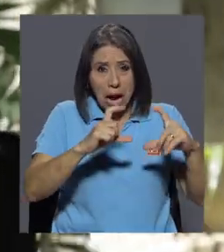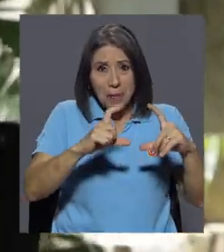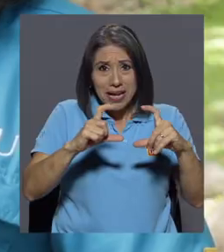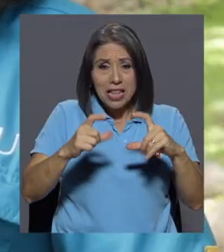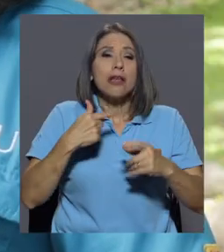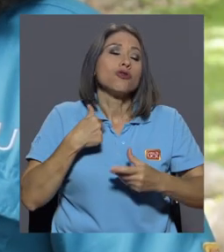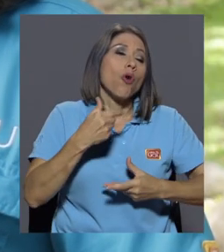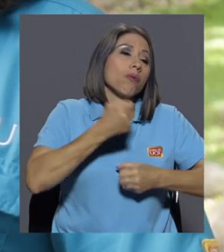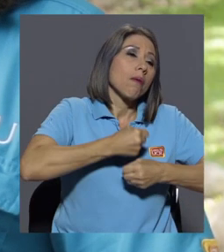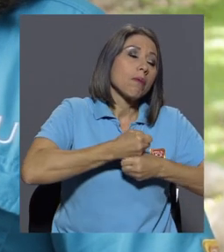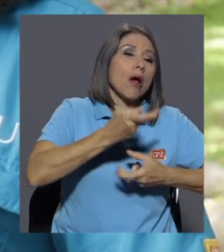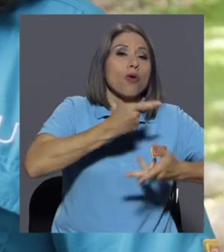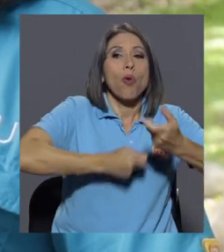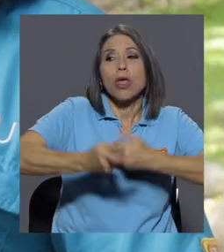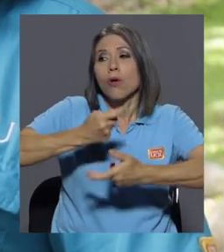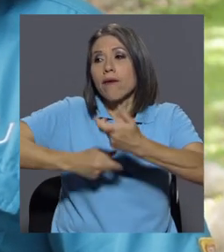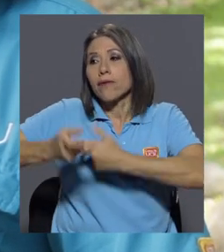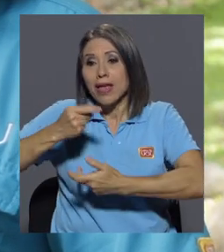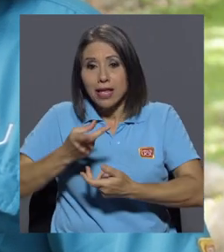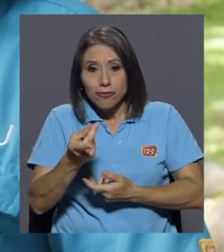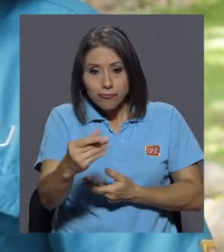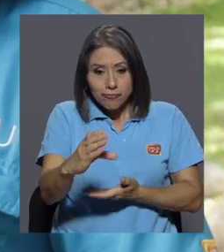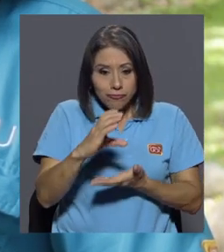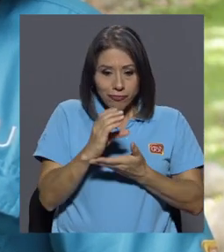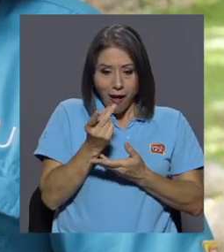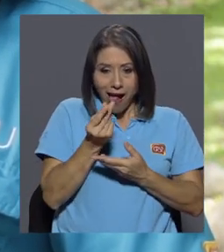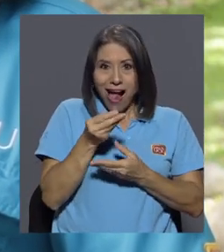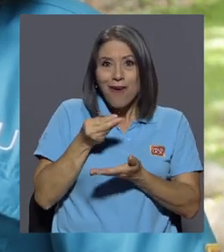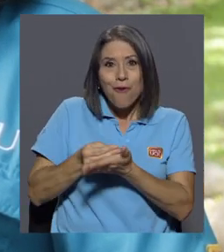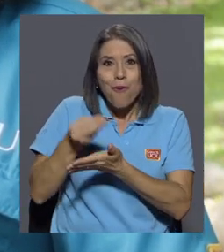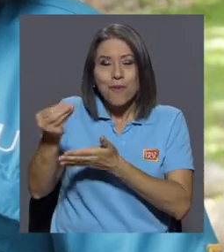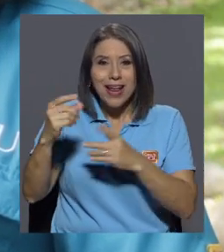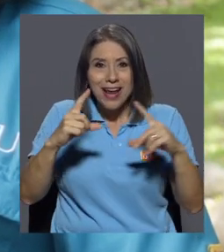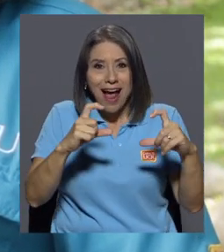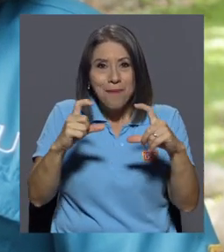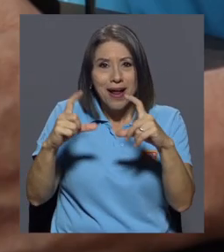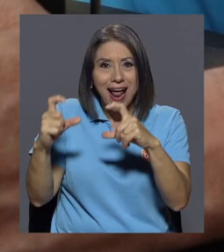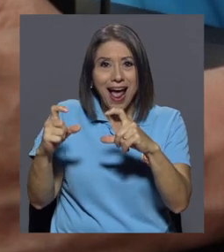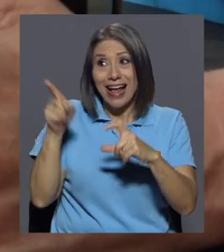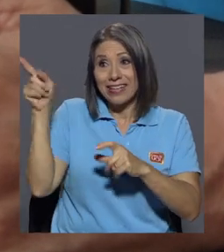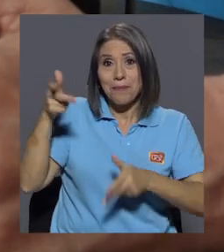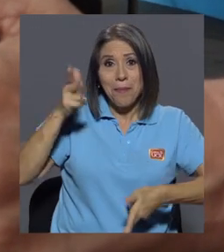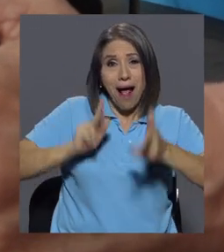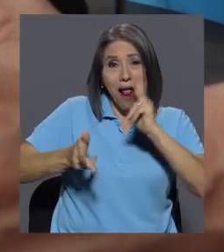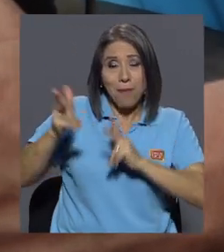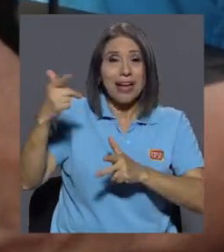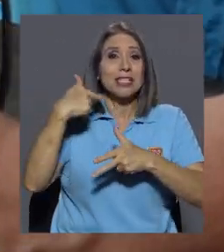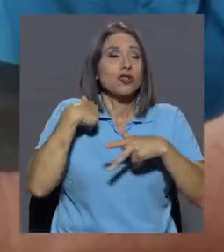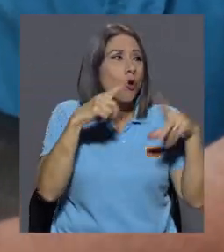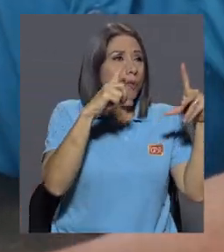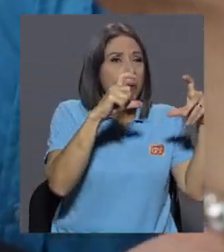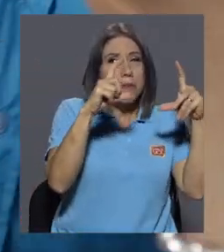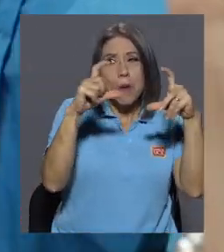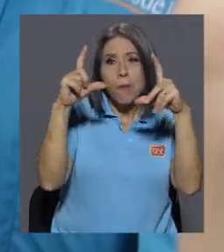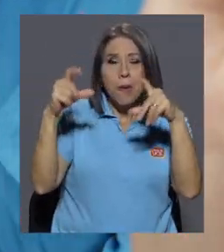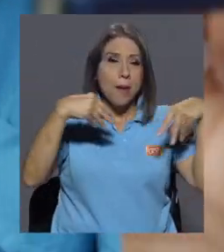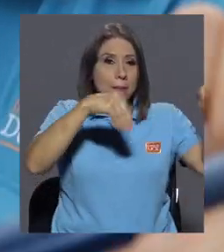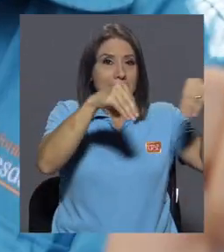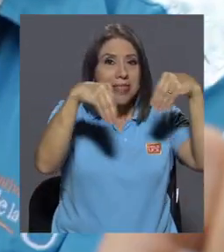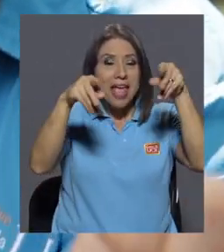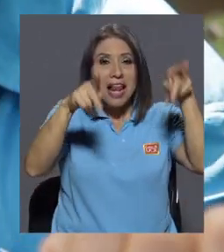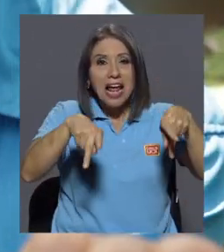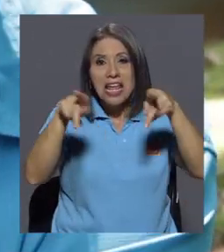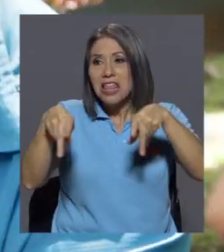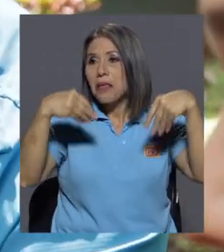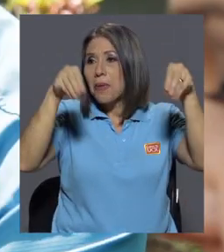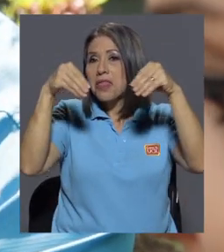café. Y con esa camarita yo hacía fotos en Palmares y se las vendía a la gente, a los bomberos, se le vendía